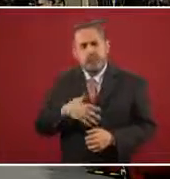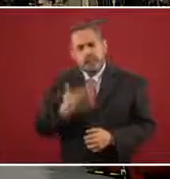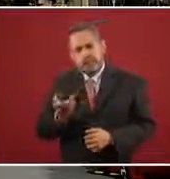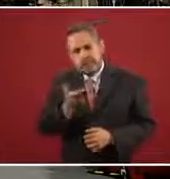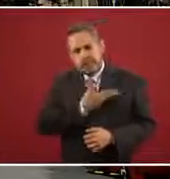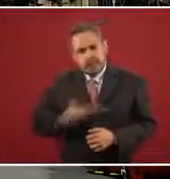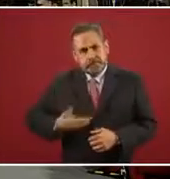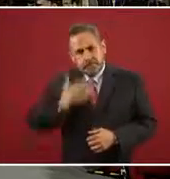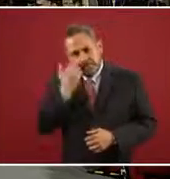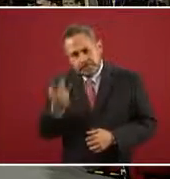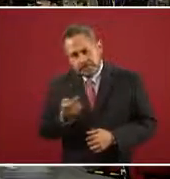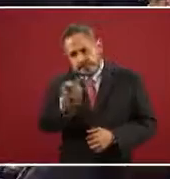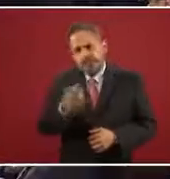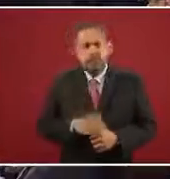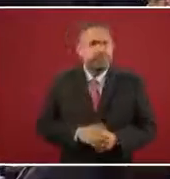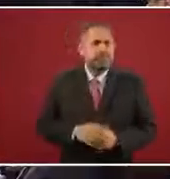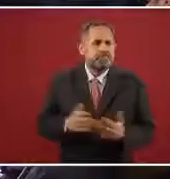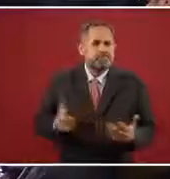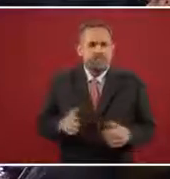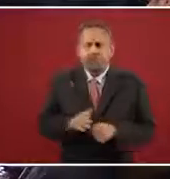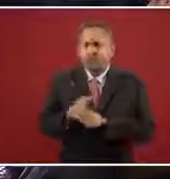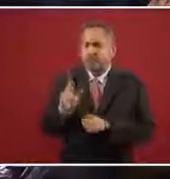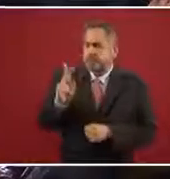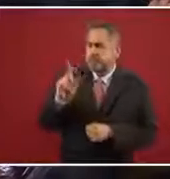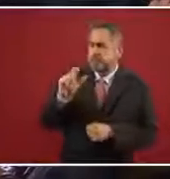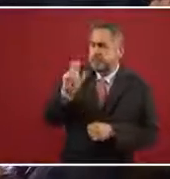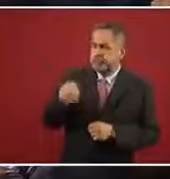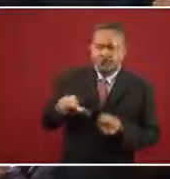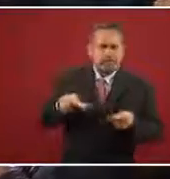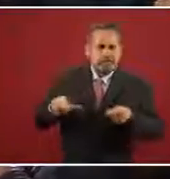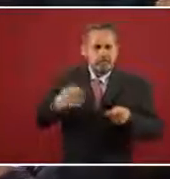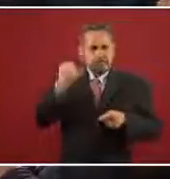quiero preguntarle cuál es la estrategia o qué están haciendo para